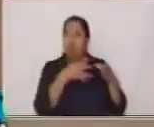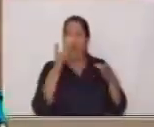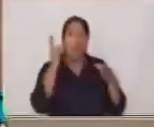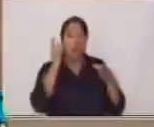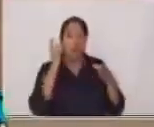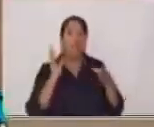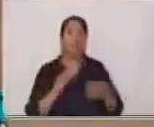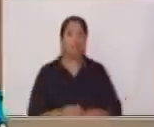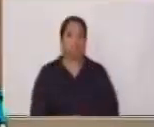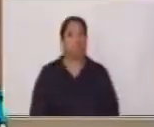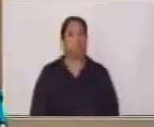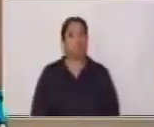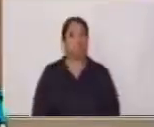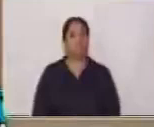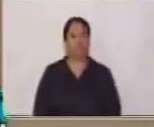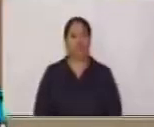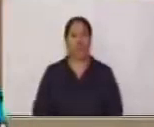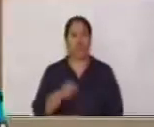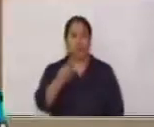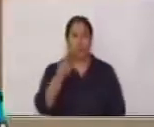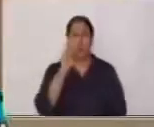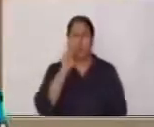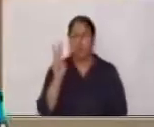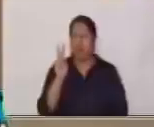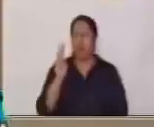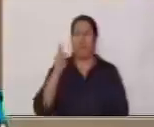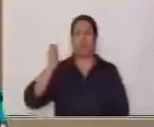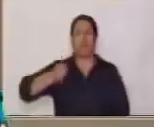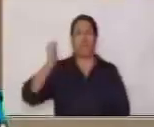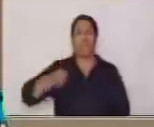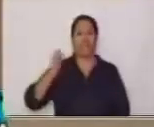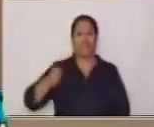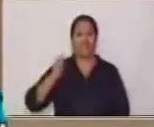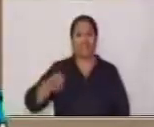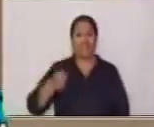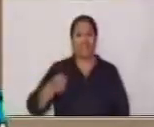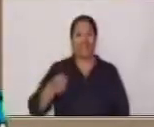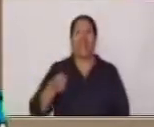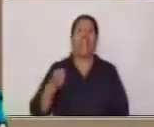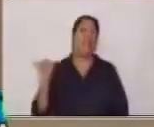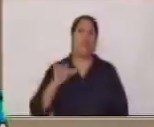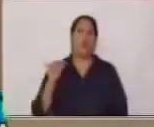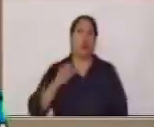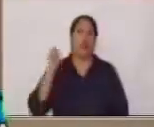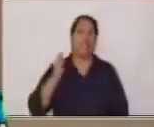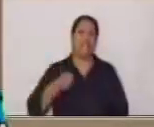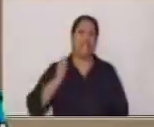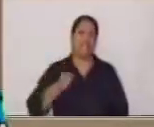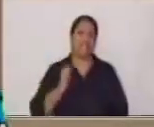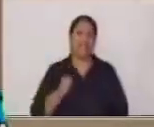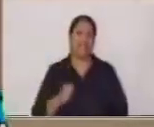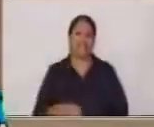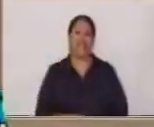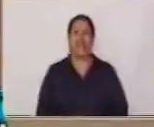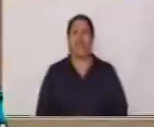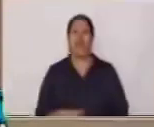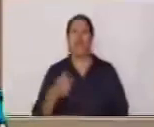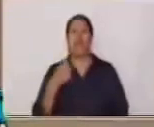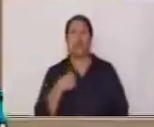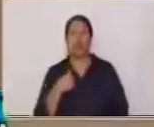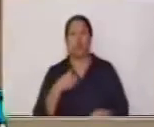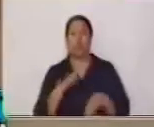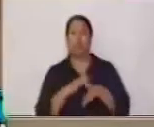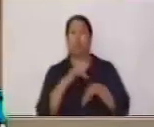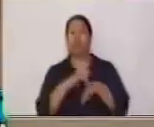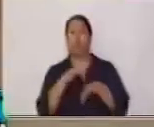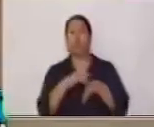sonido. ¿Ustedes han visto los chinchines? Así suena esta muñeca. Yo toqué. Por supuesto, yo toqué y les